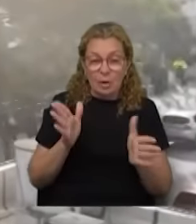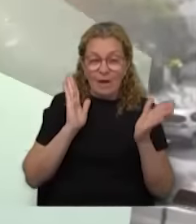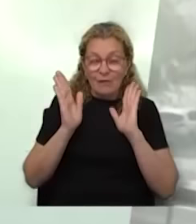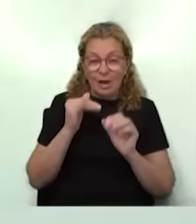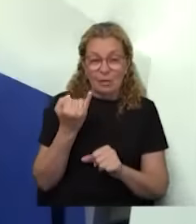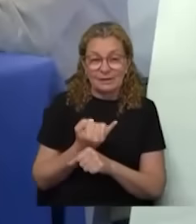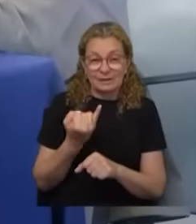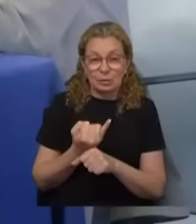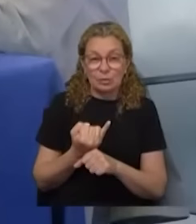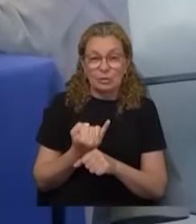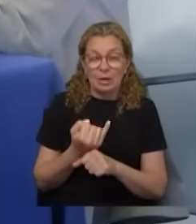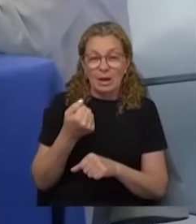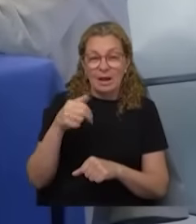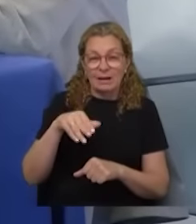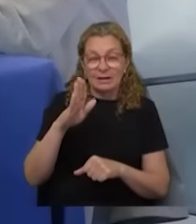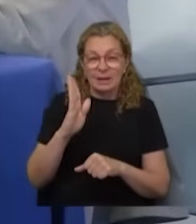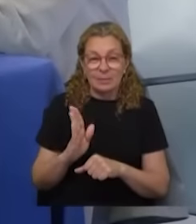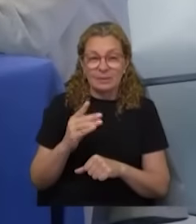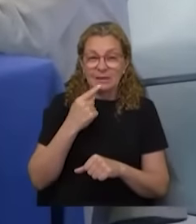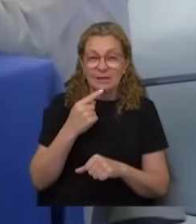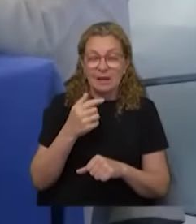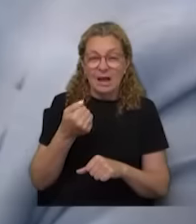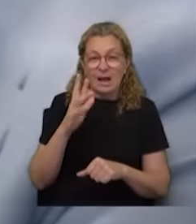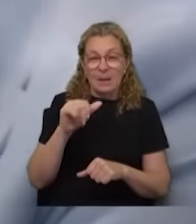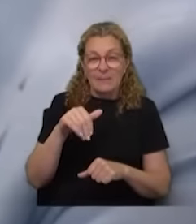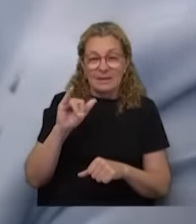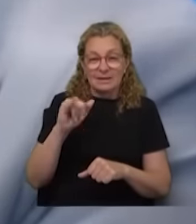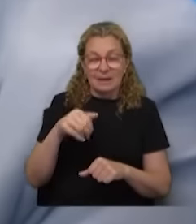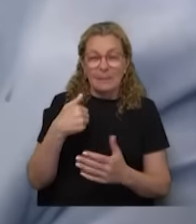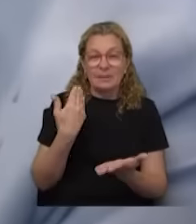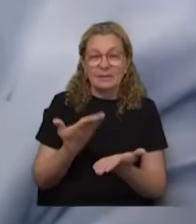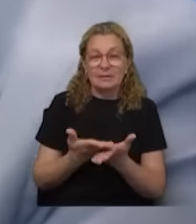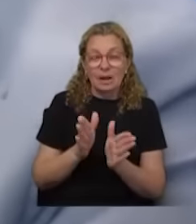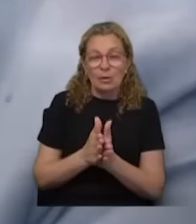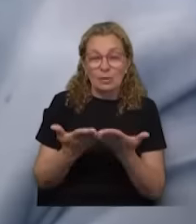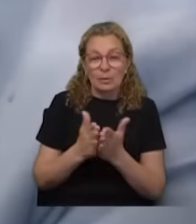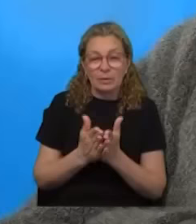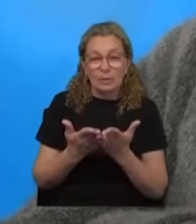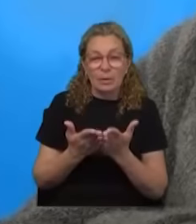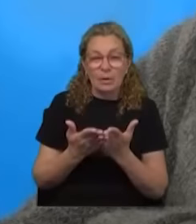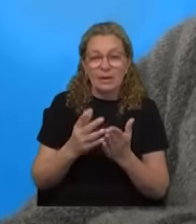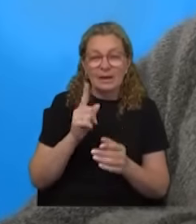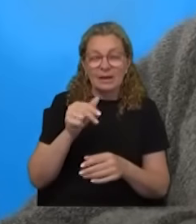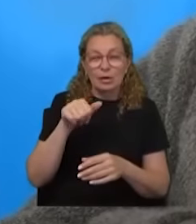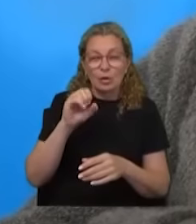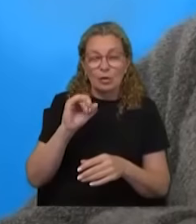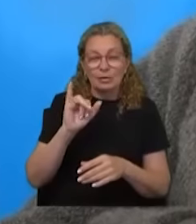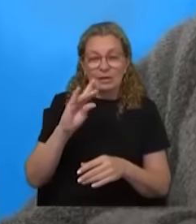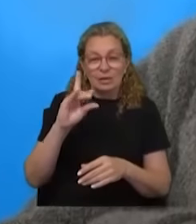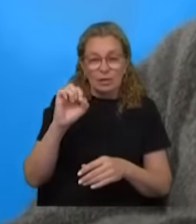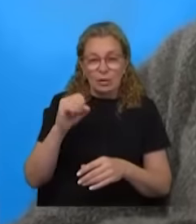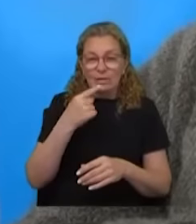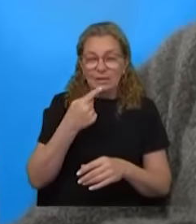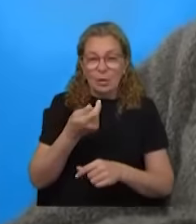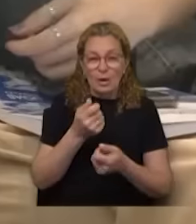institución la anep y la unión general Armenia de beneficencia presentaron el libro ensayos sobre el genocidio armenio publicación editada en